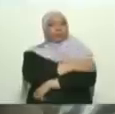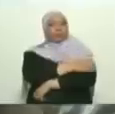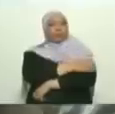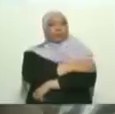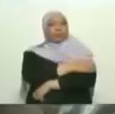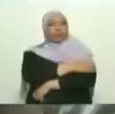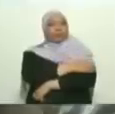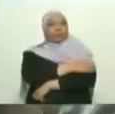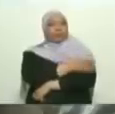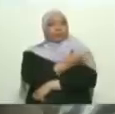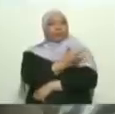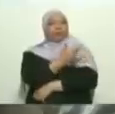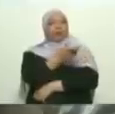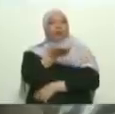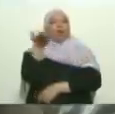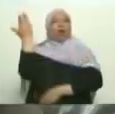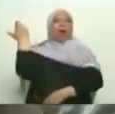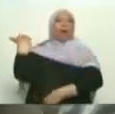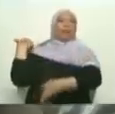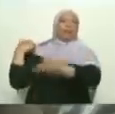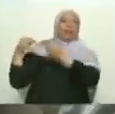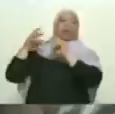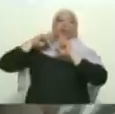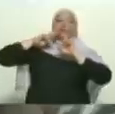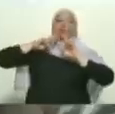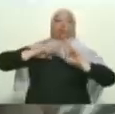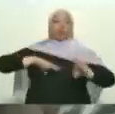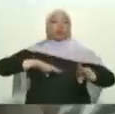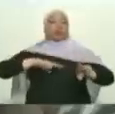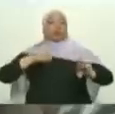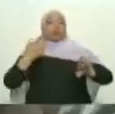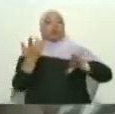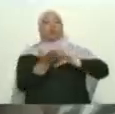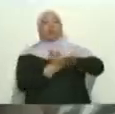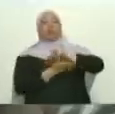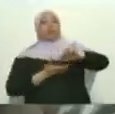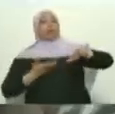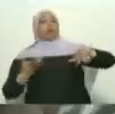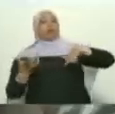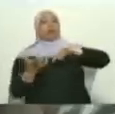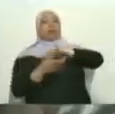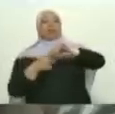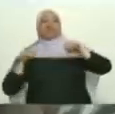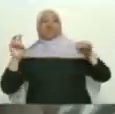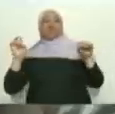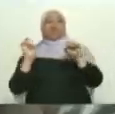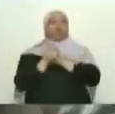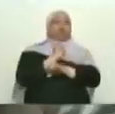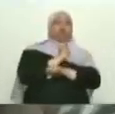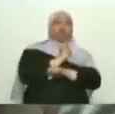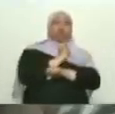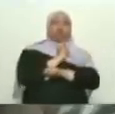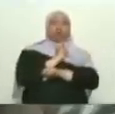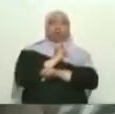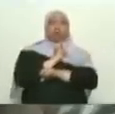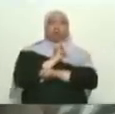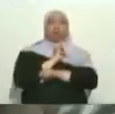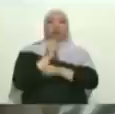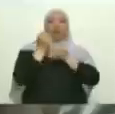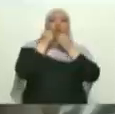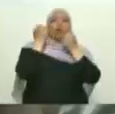de la época desconoció los resultados y se suscitaron hechos de violencia.